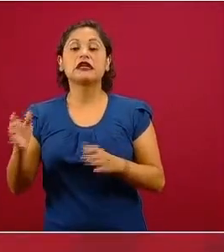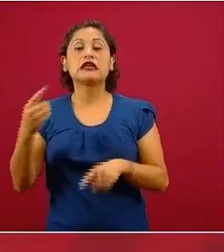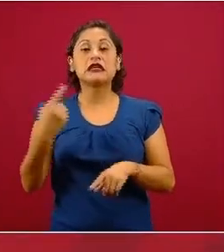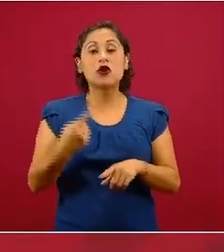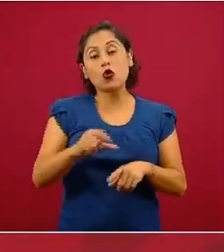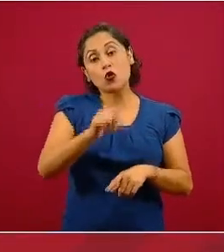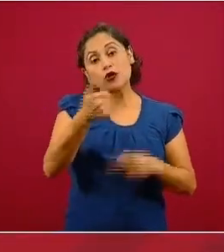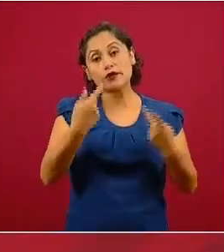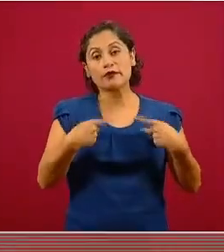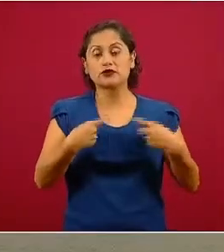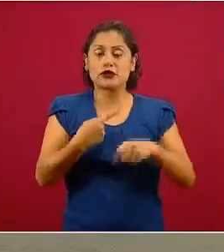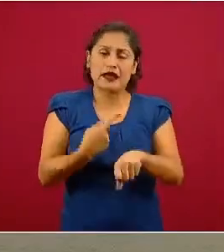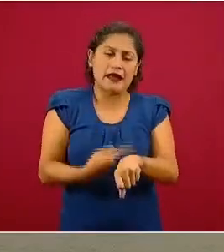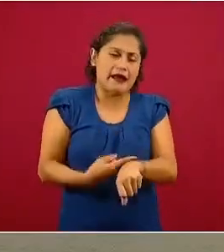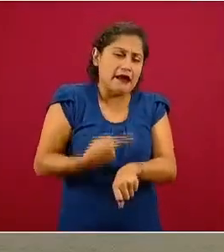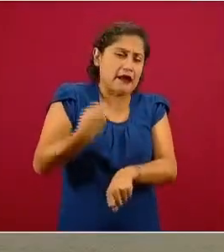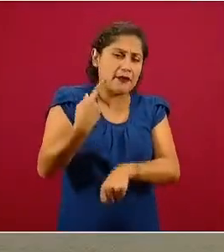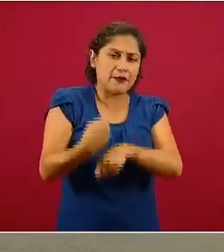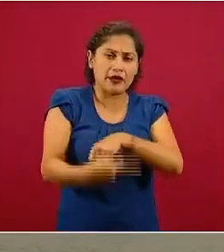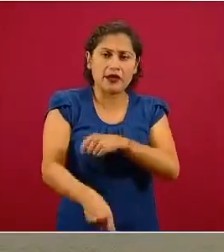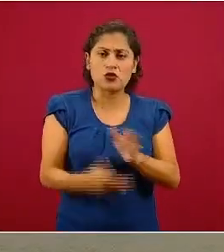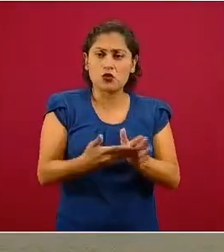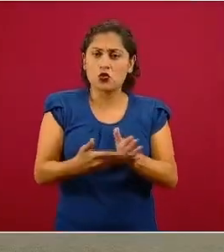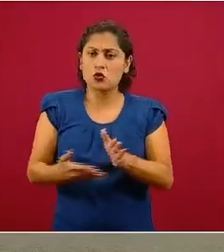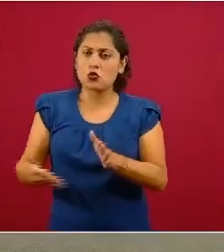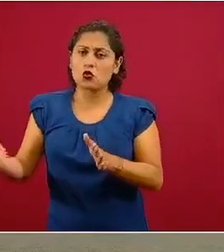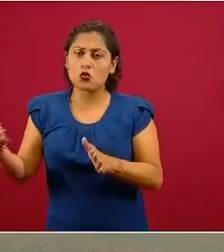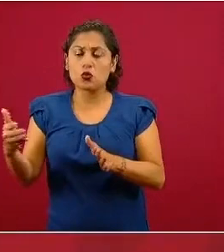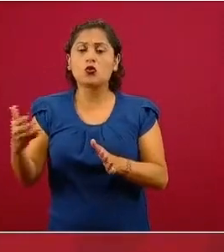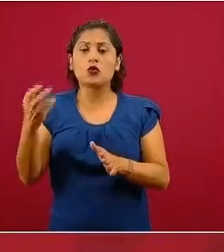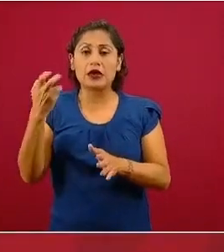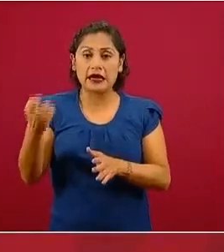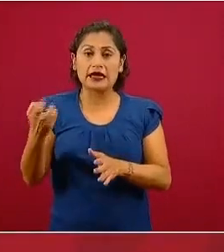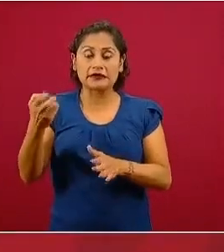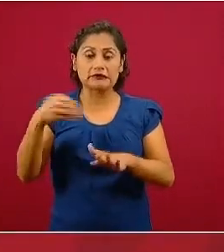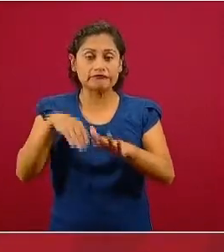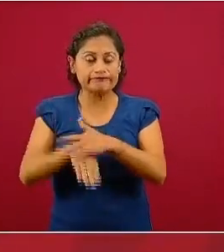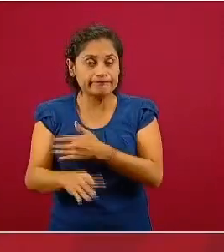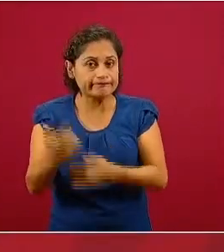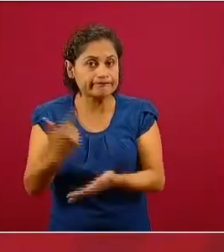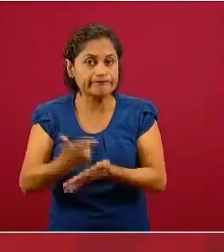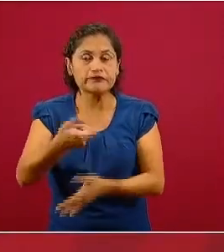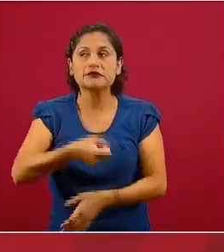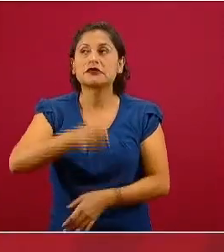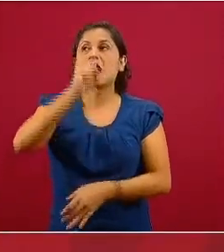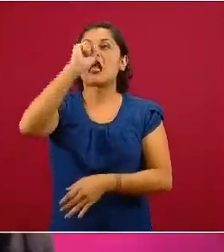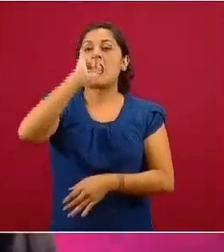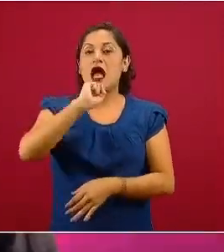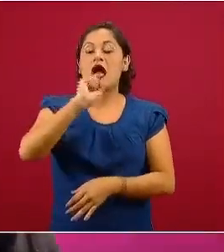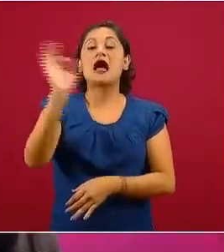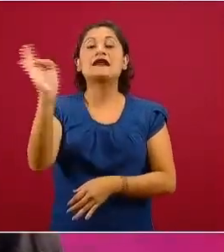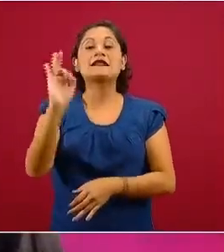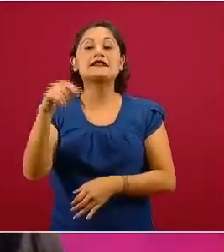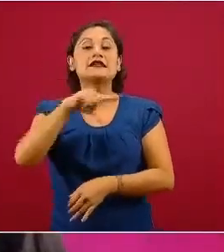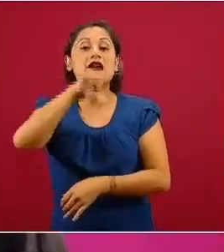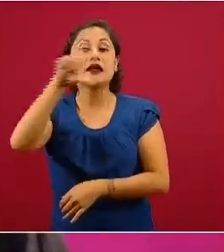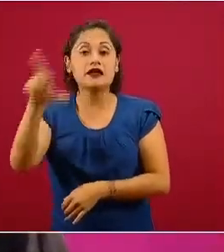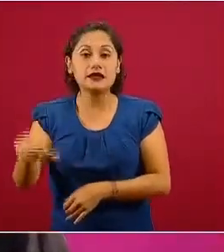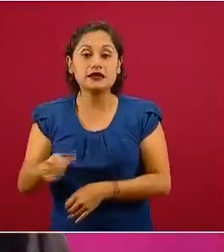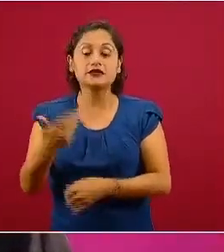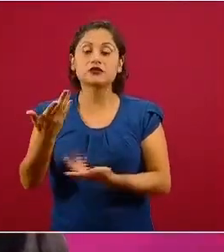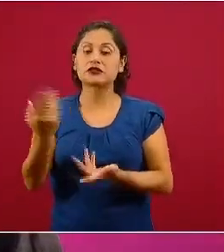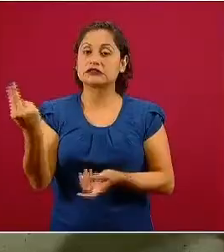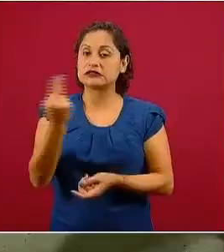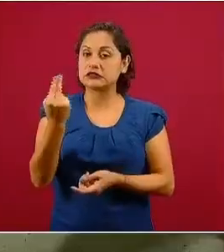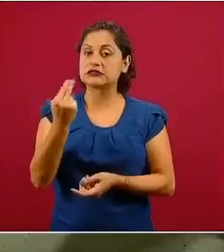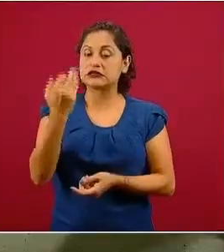intensiva puede necesitar meses de recuperación, de rehabilitación, pero nada tiene que ver con la posibilidad de que el